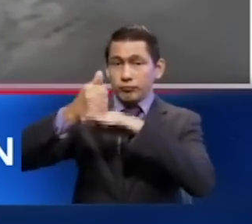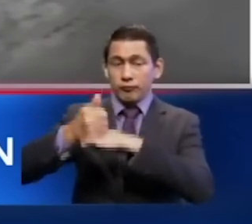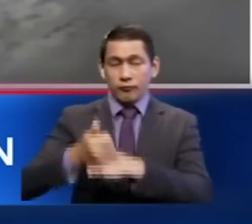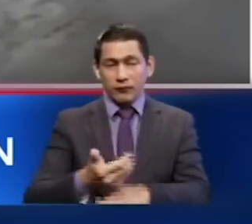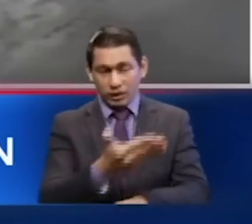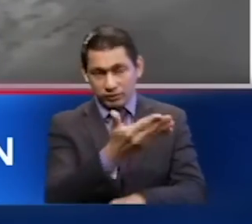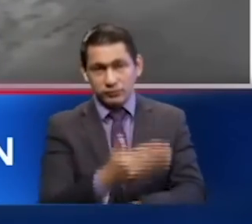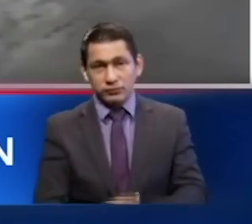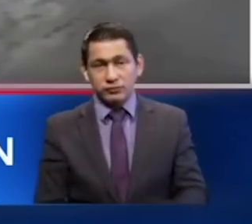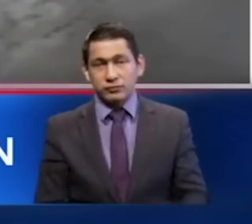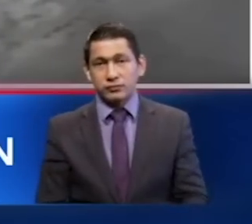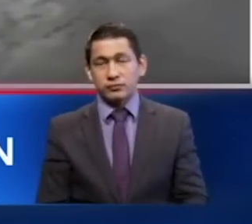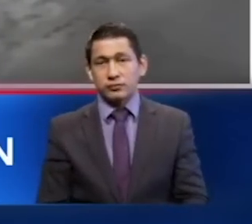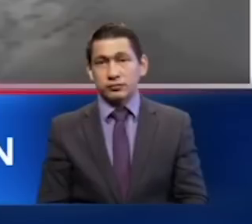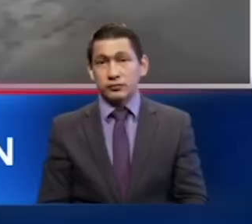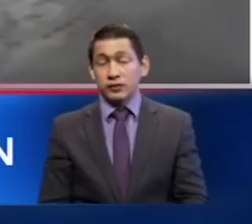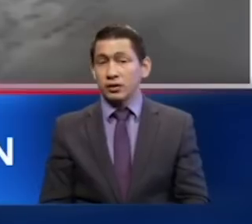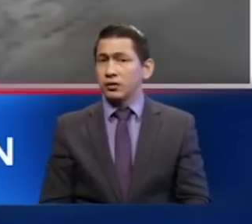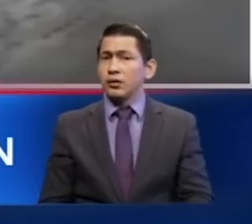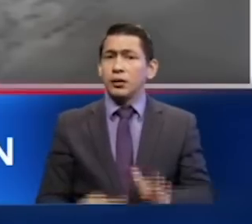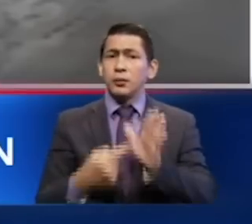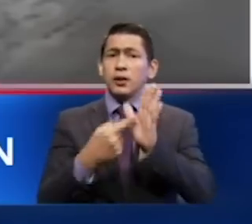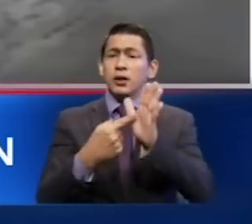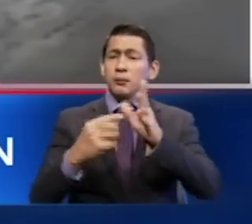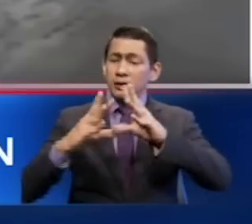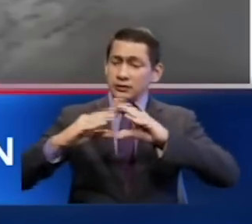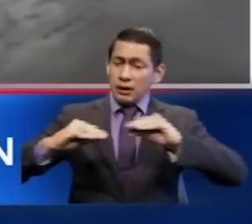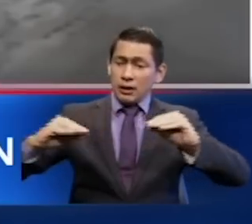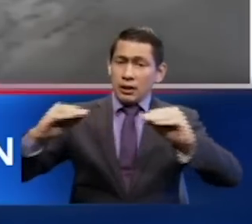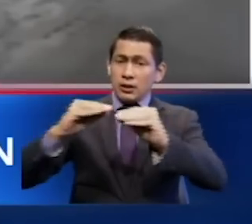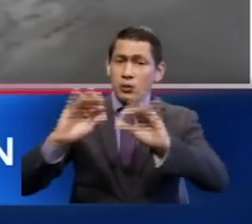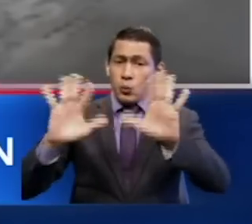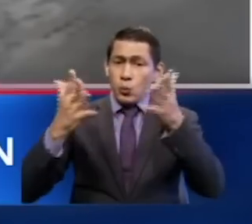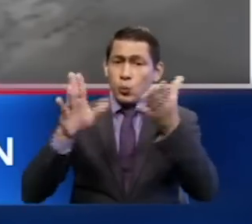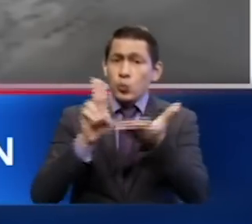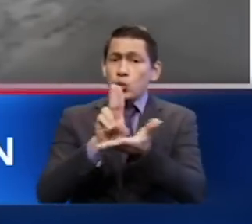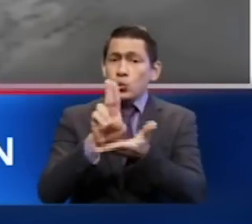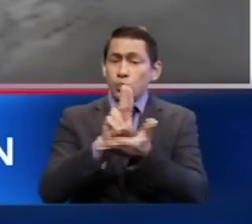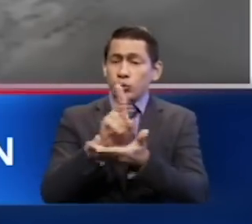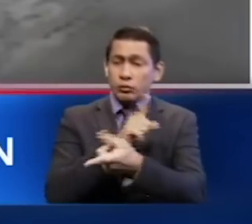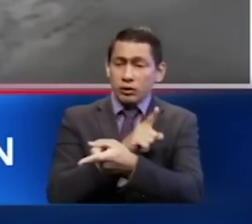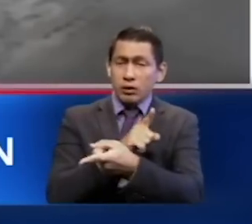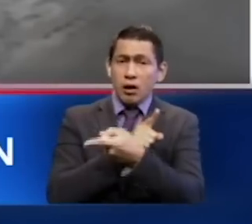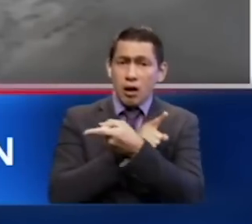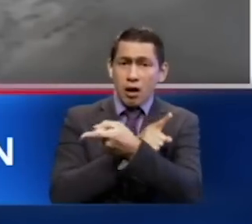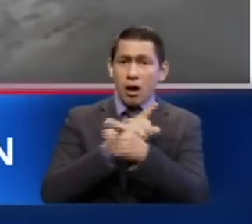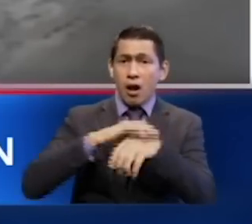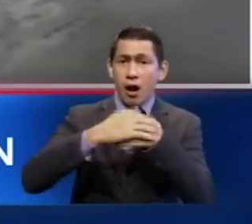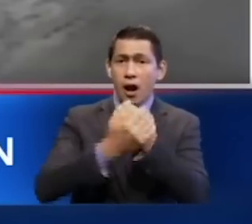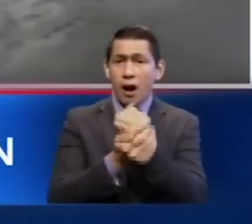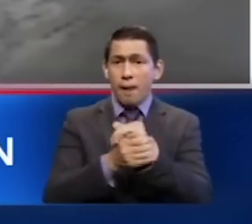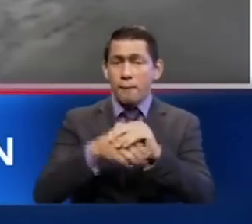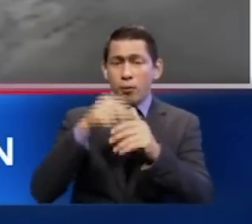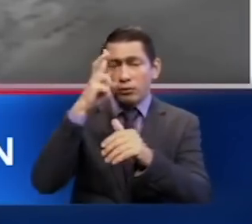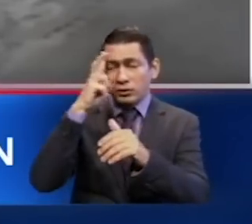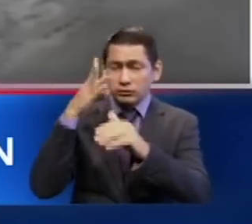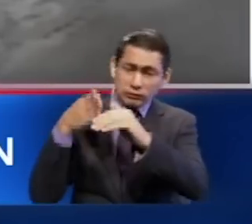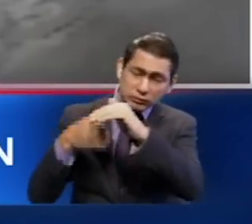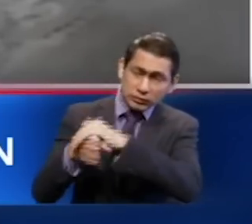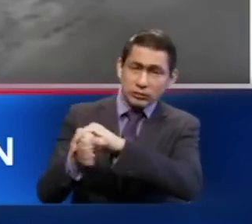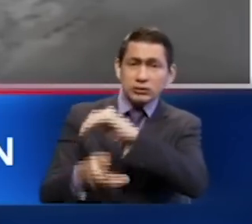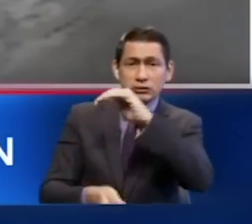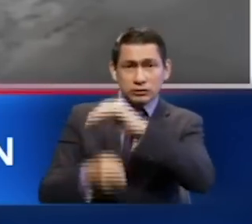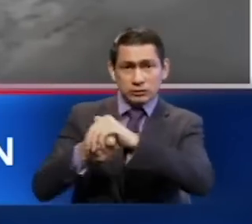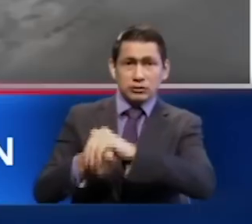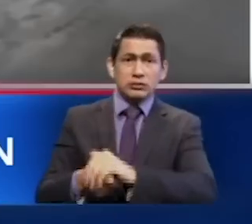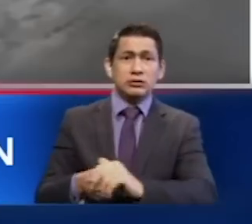poderosamente la atención. Vemos que hay algunos terrenos abandonados que son el escenario perfecto donde se esconden, donde, mire, a grito de ahí, simplemente lo que ustedes